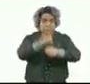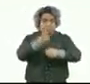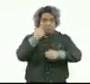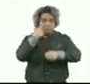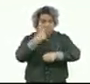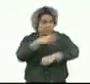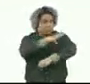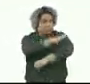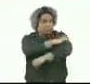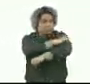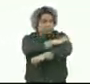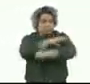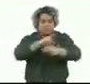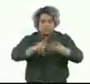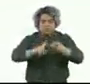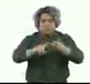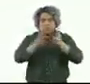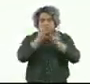signos vitales.